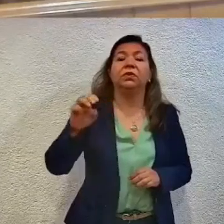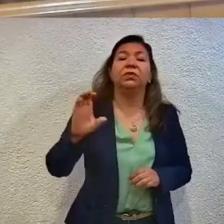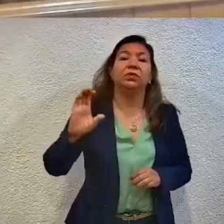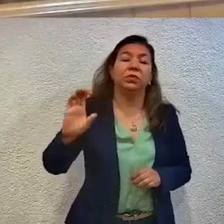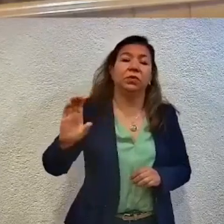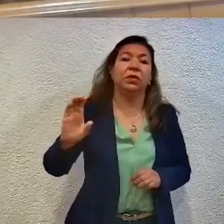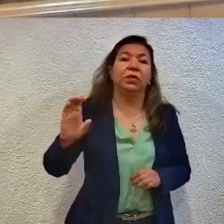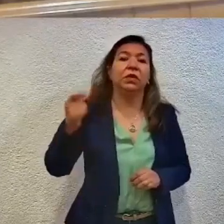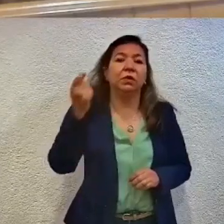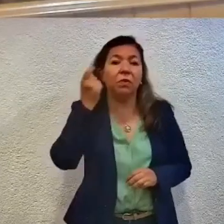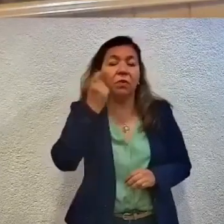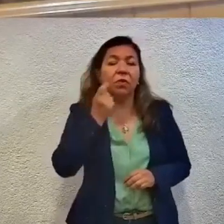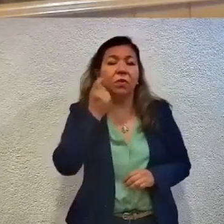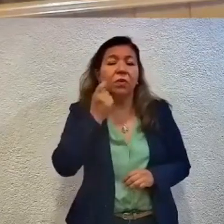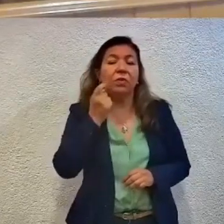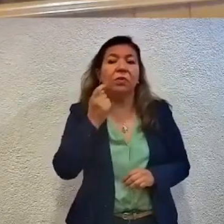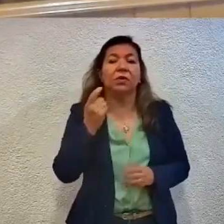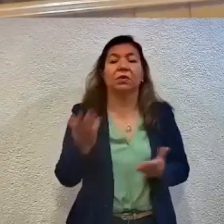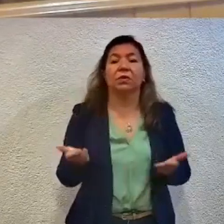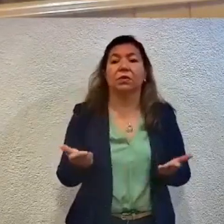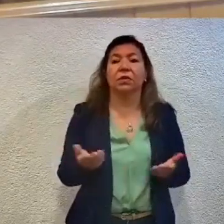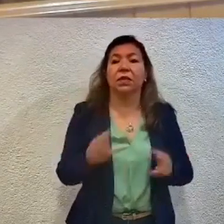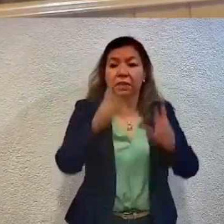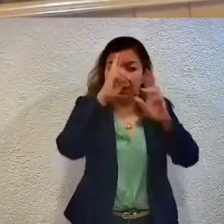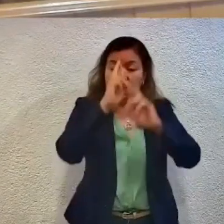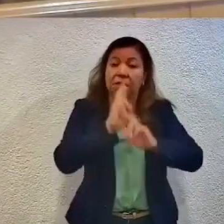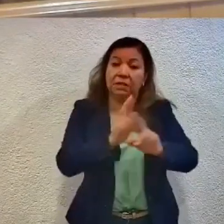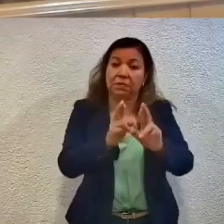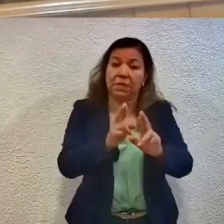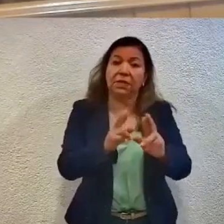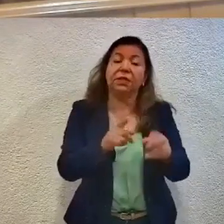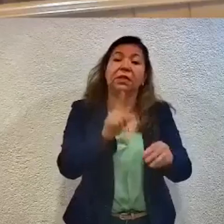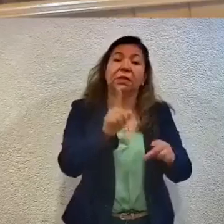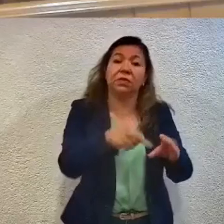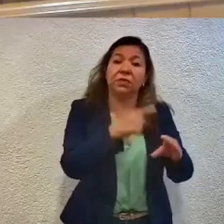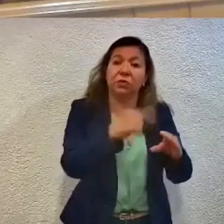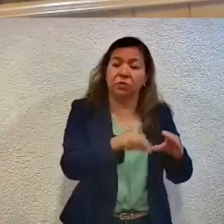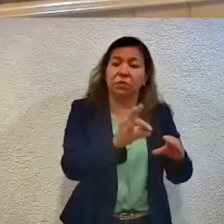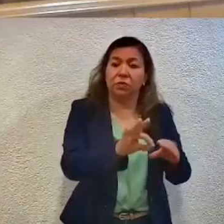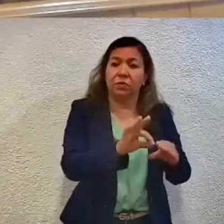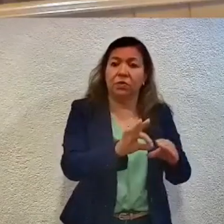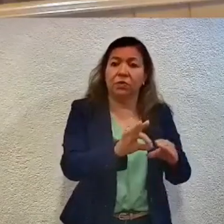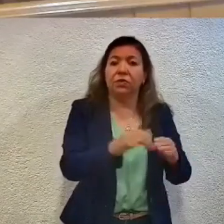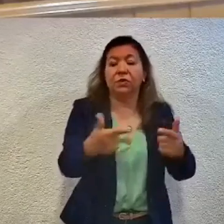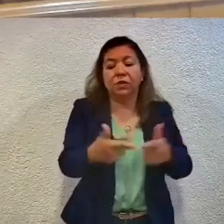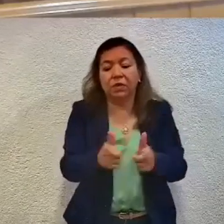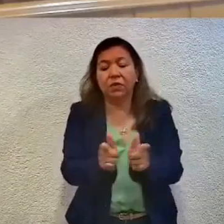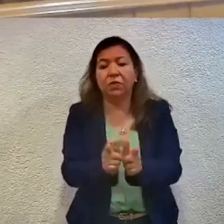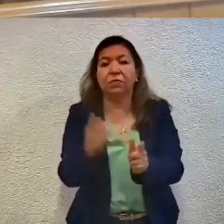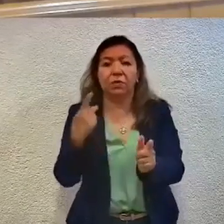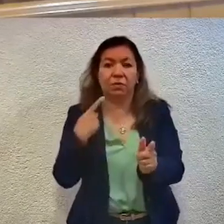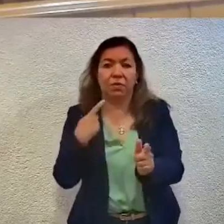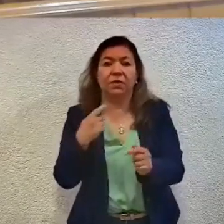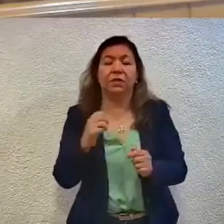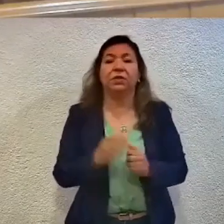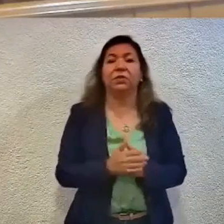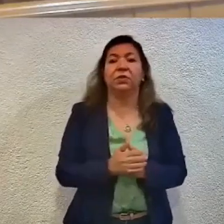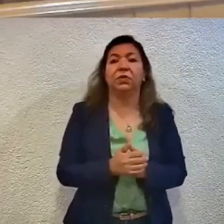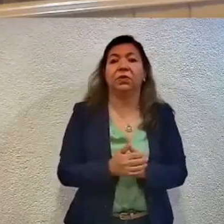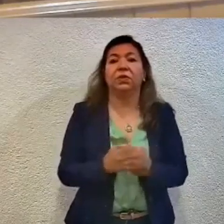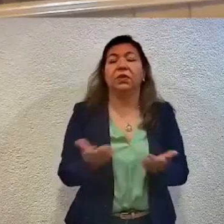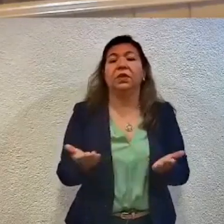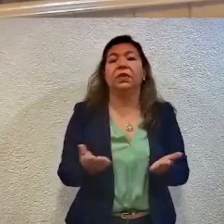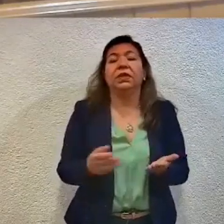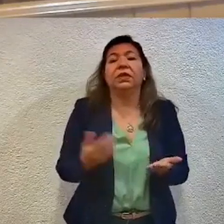sino que su motivo es que se respete la voluntad del electorado en relación a la votación emitida a favor de dicho